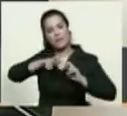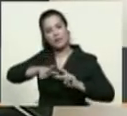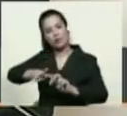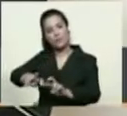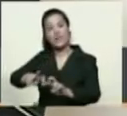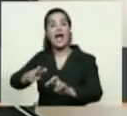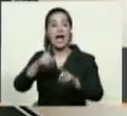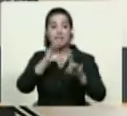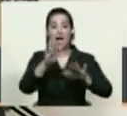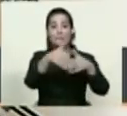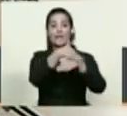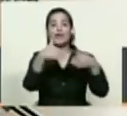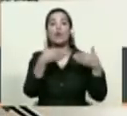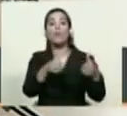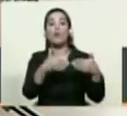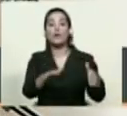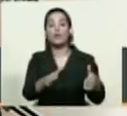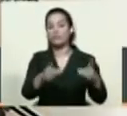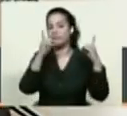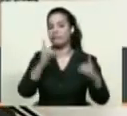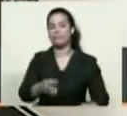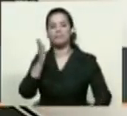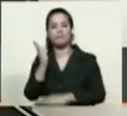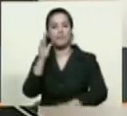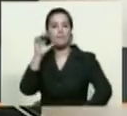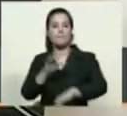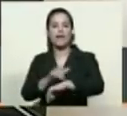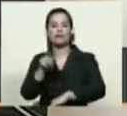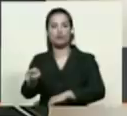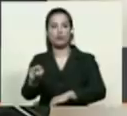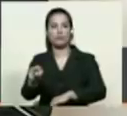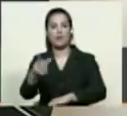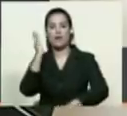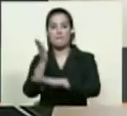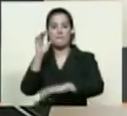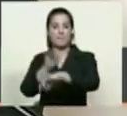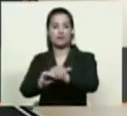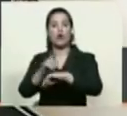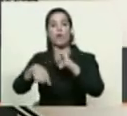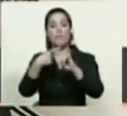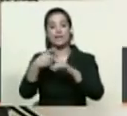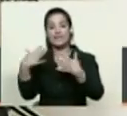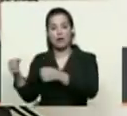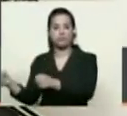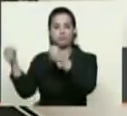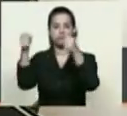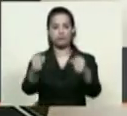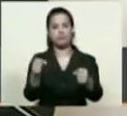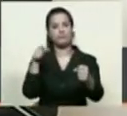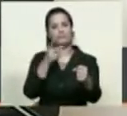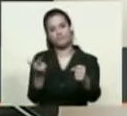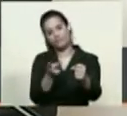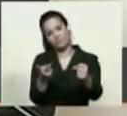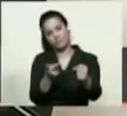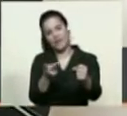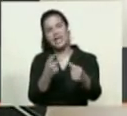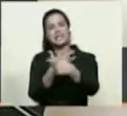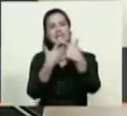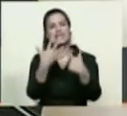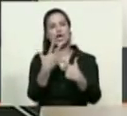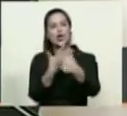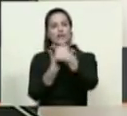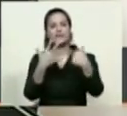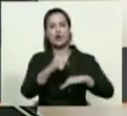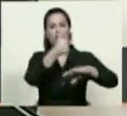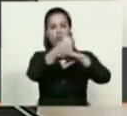Ministerio Público dicte medidas de privación de libertad y someta a la justicia a estos cinco